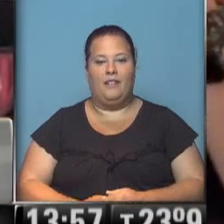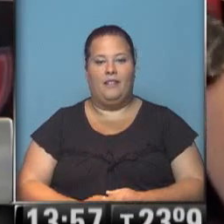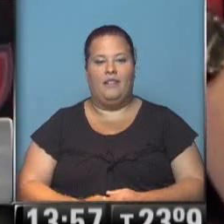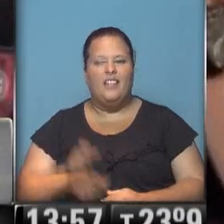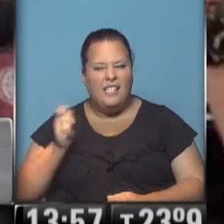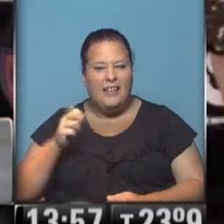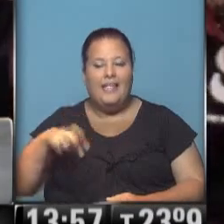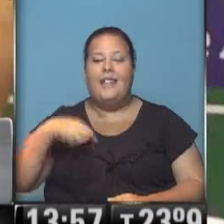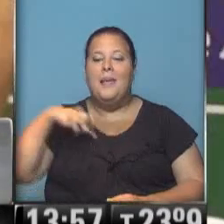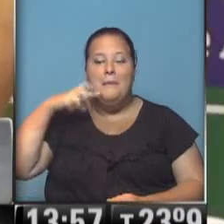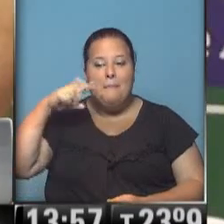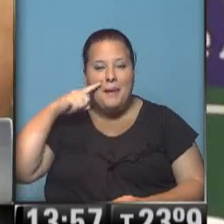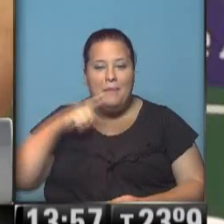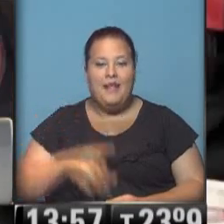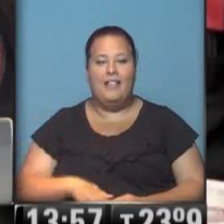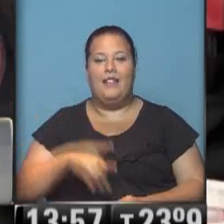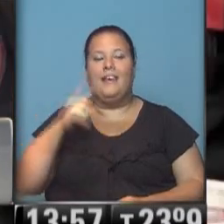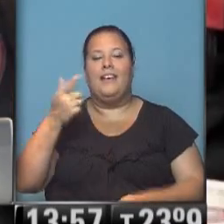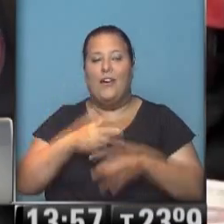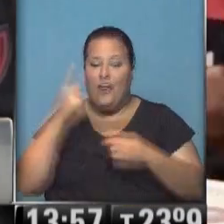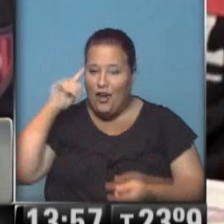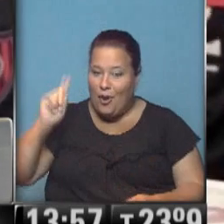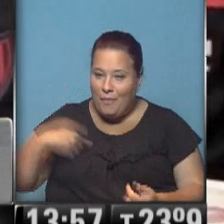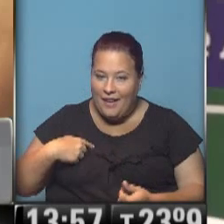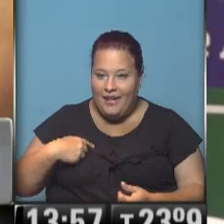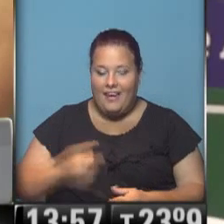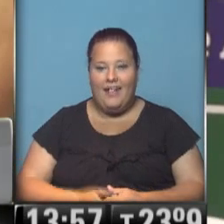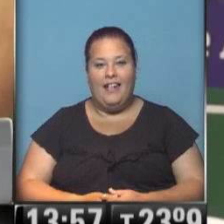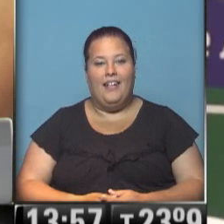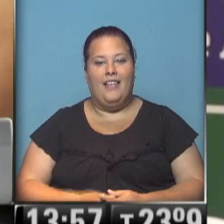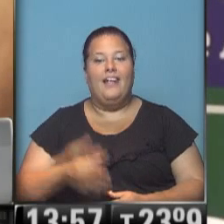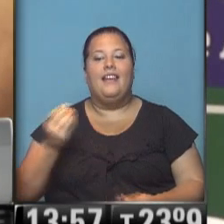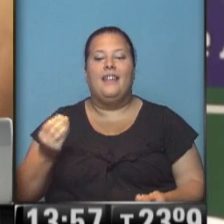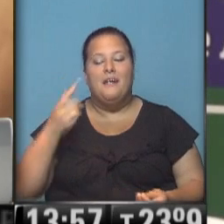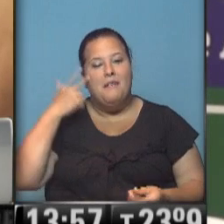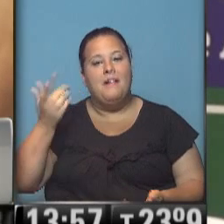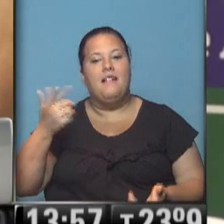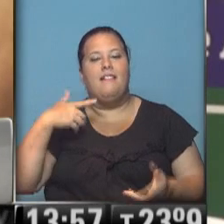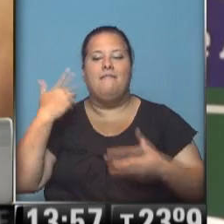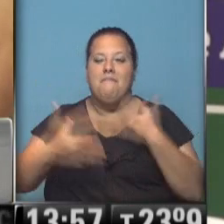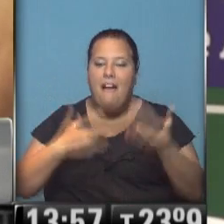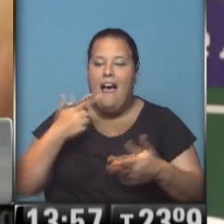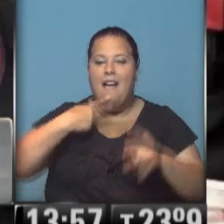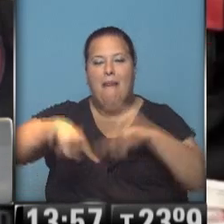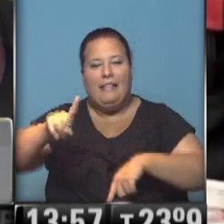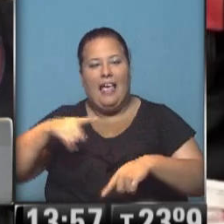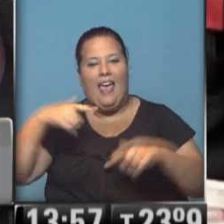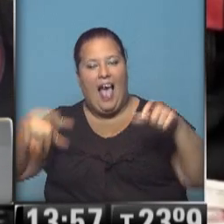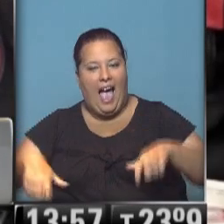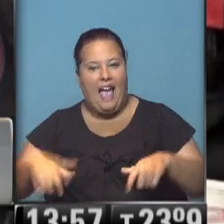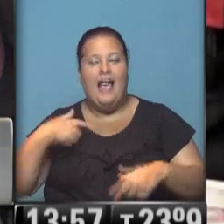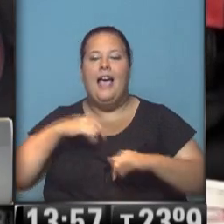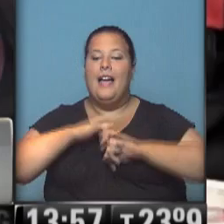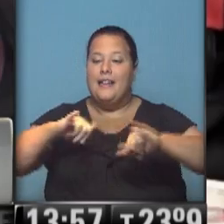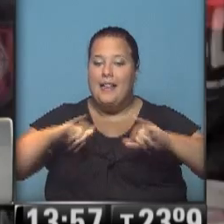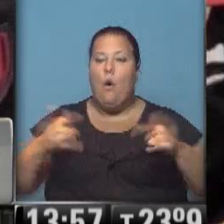¿Quién? El Pipi Romagnoli. Walter Kahneman. No me cree. Ey, el que por ahí se tira y anda revoleando un poquito de patada dentro de la cancha. Estamos haciendo una